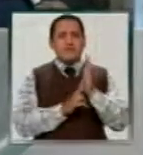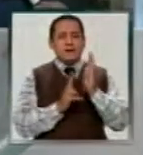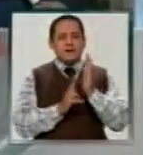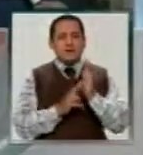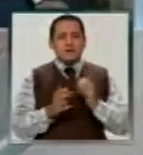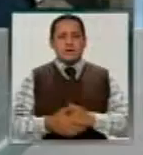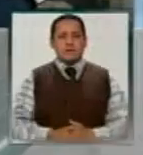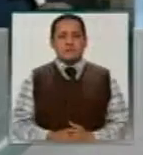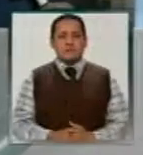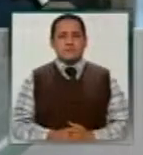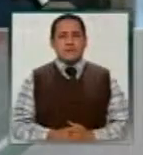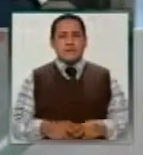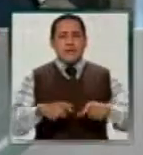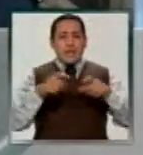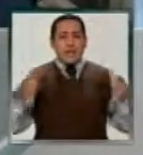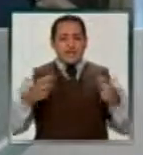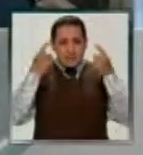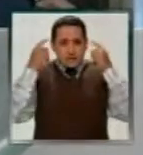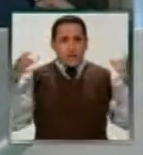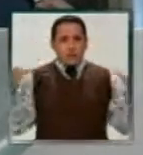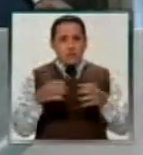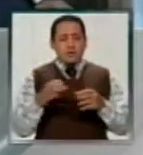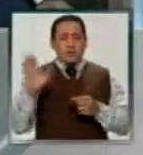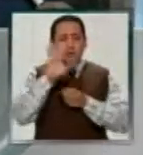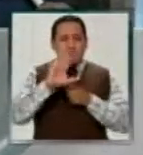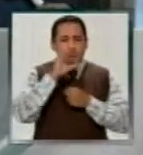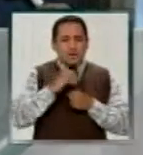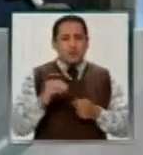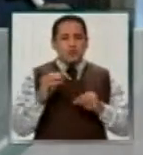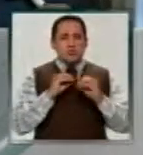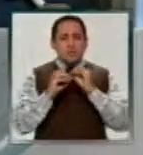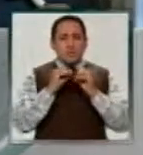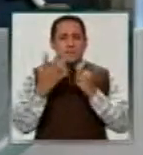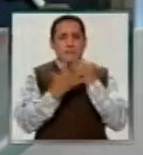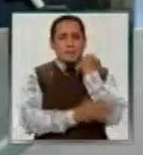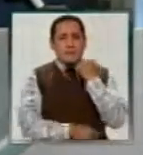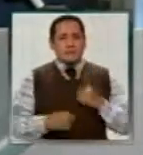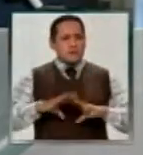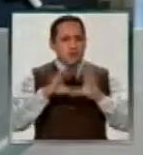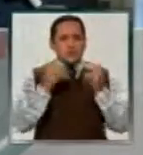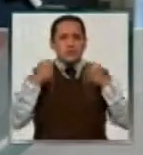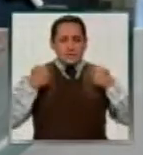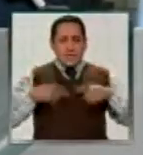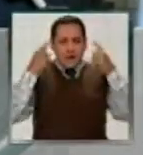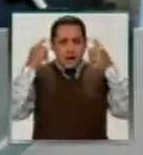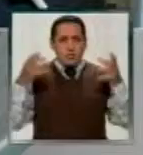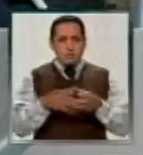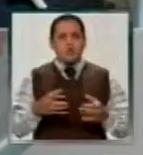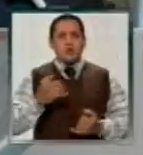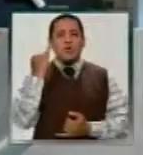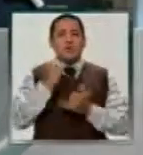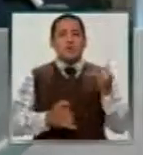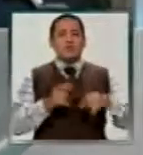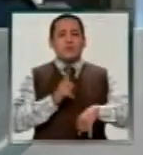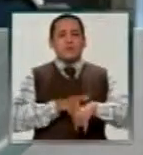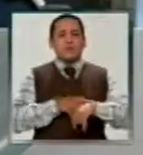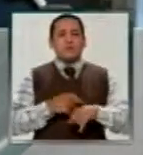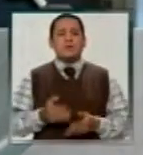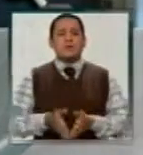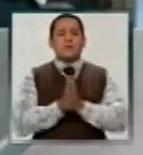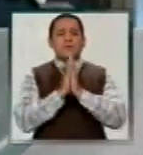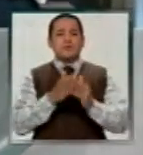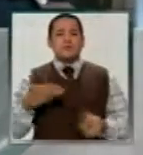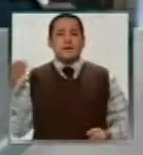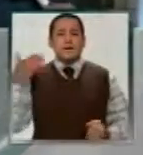pueblo eh la mesa concertación de lucha para la pobreza y ya consensuado todo a último momento pidieron el ingreso de